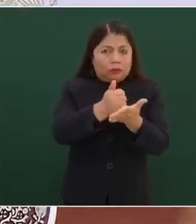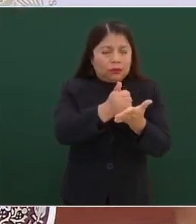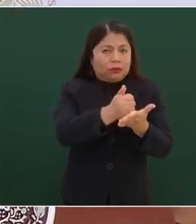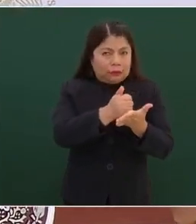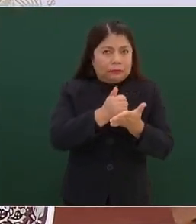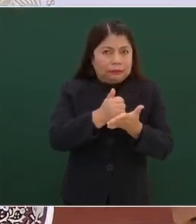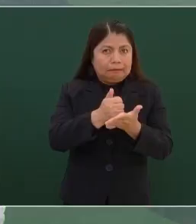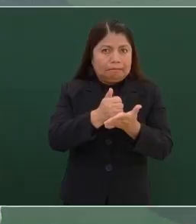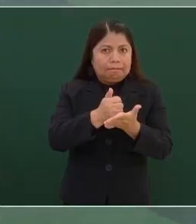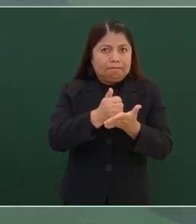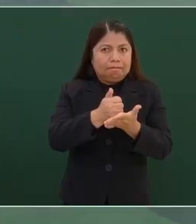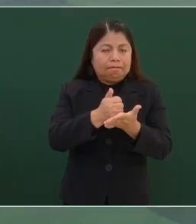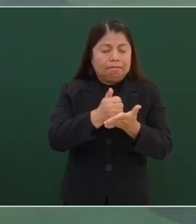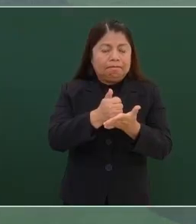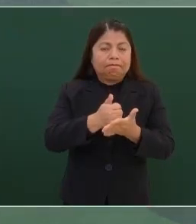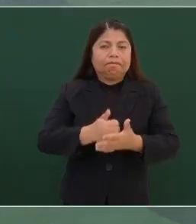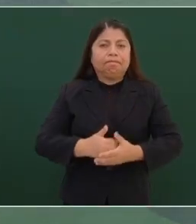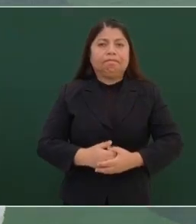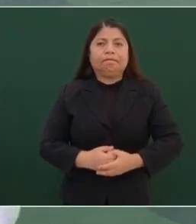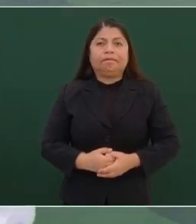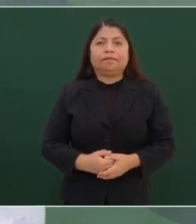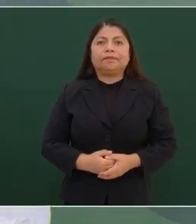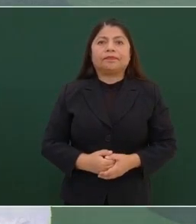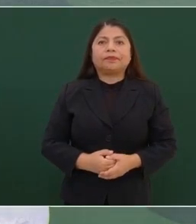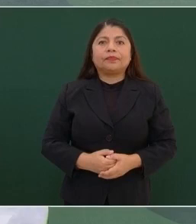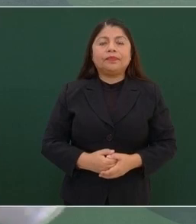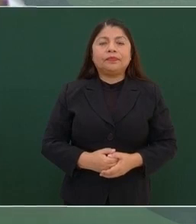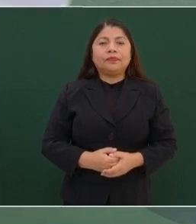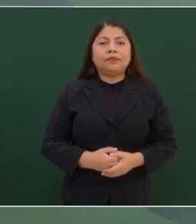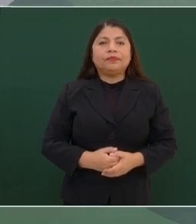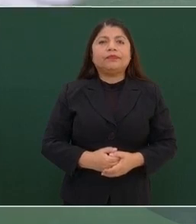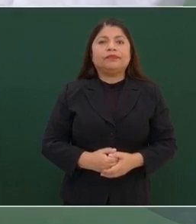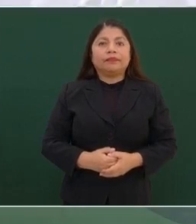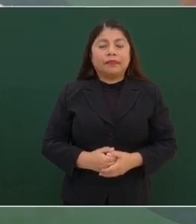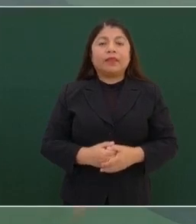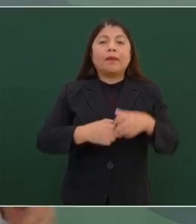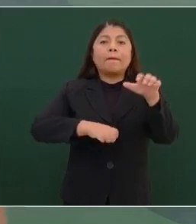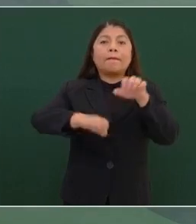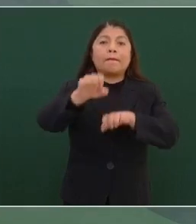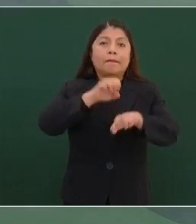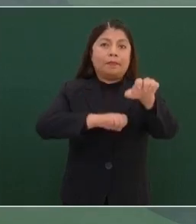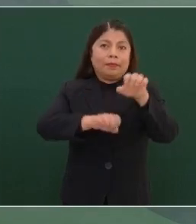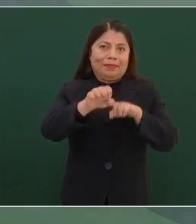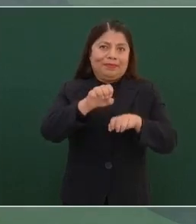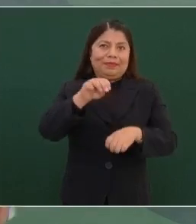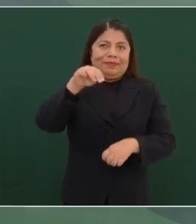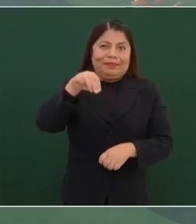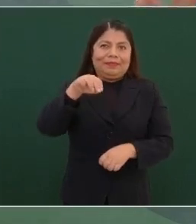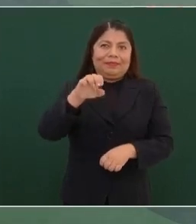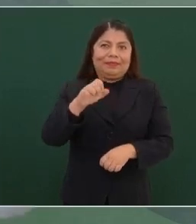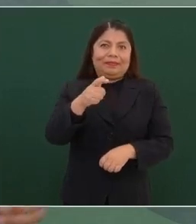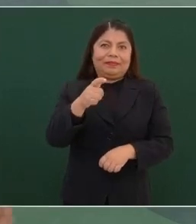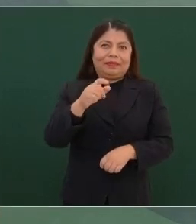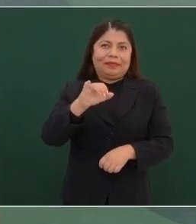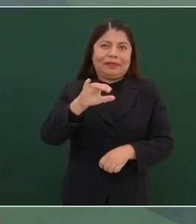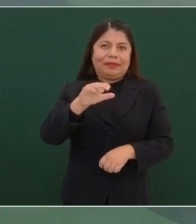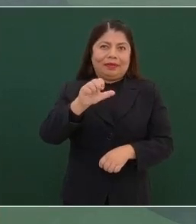no me gusta la palabra, pero así es como se conoce, la marca, porque es un